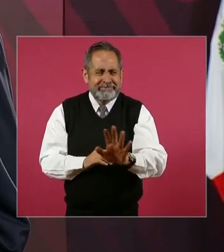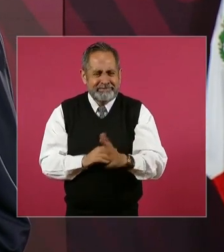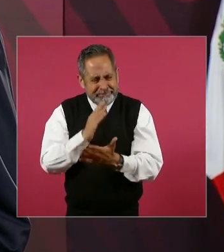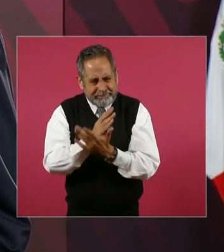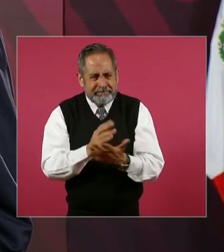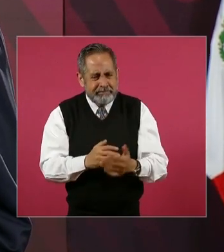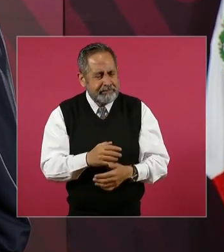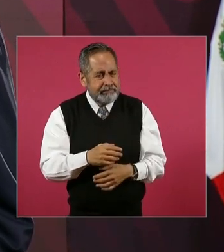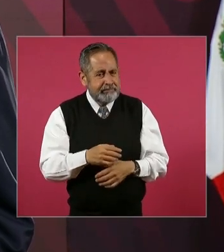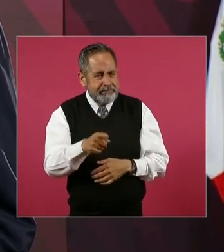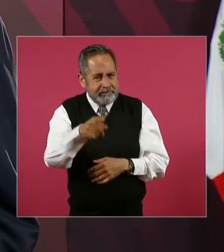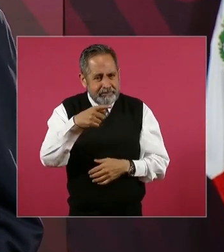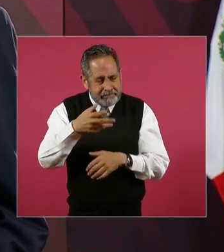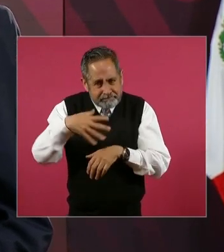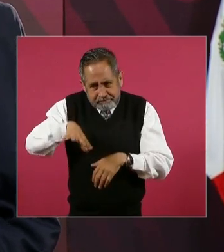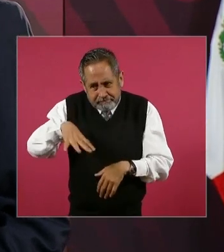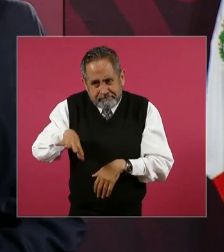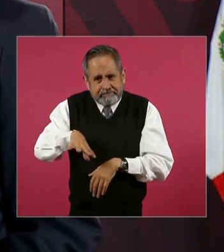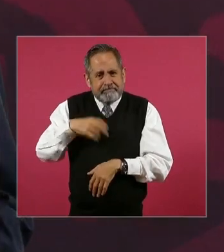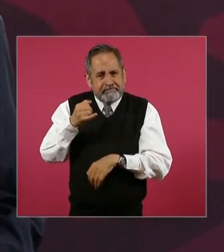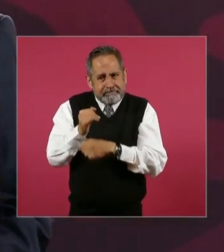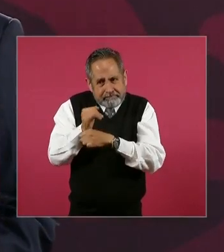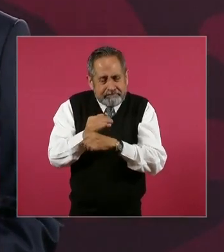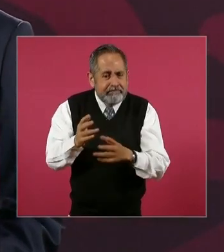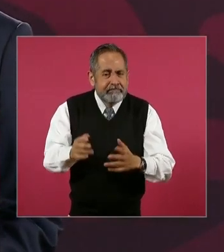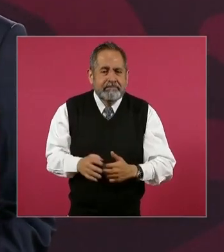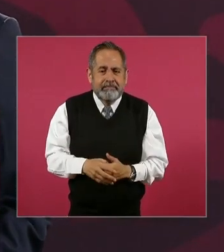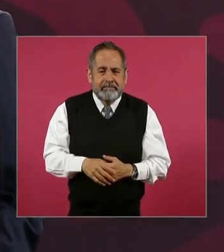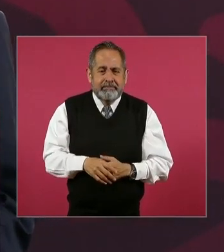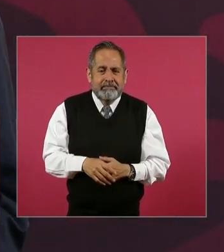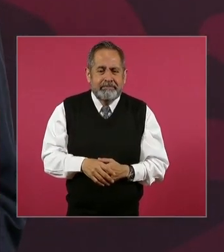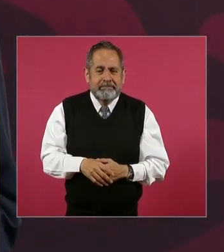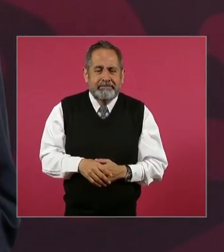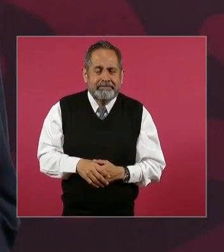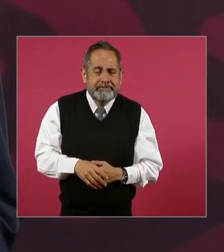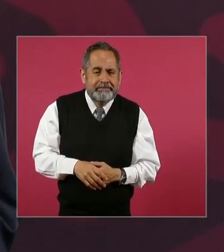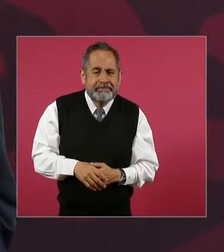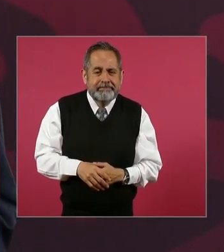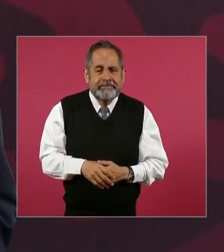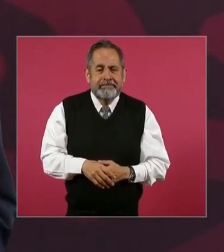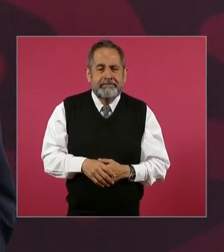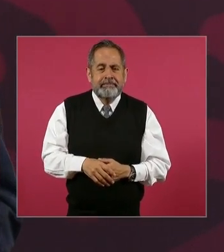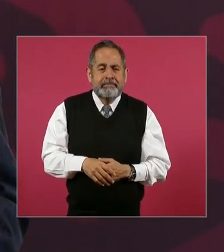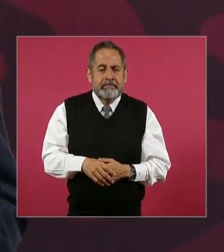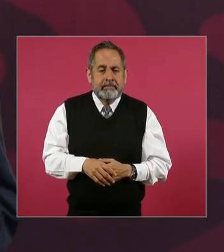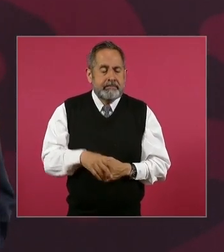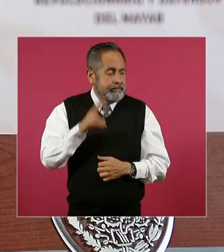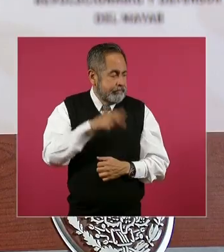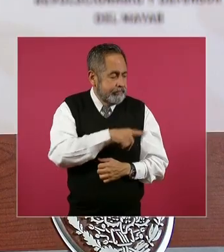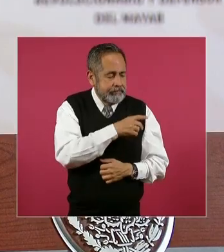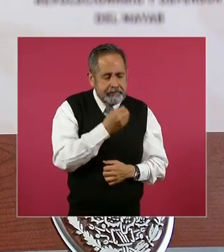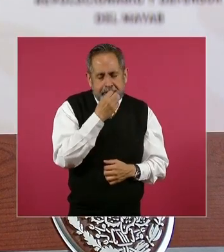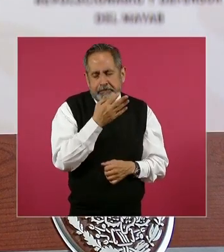manipulen porque la verdad gr